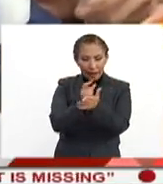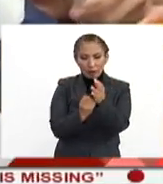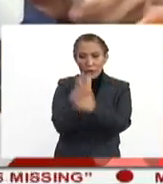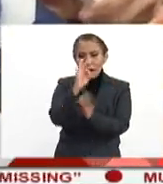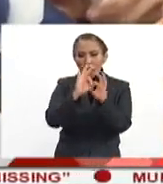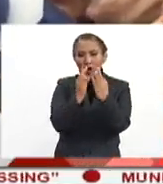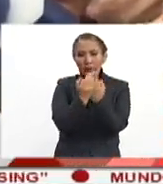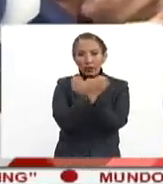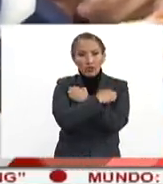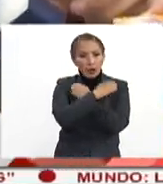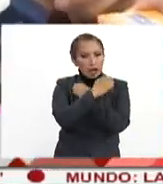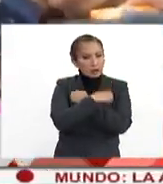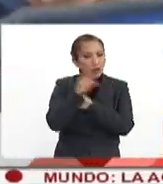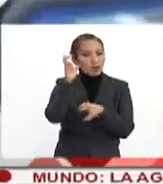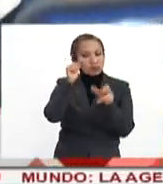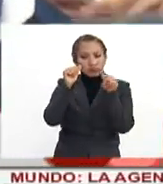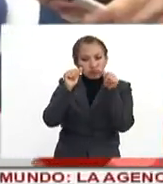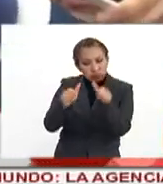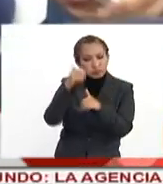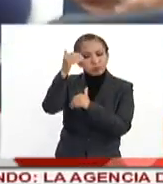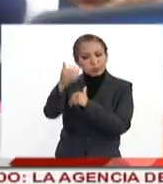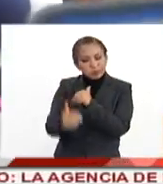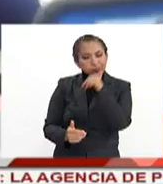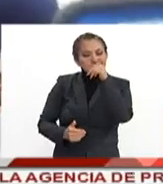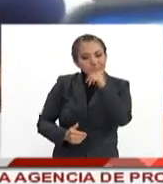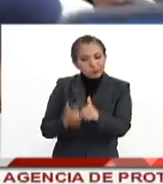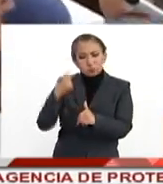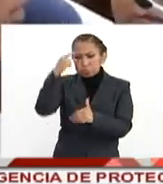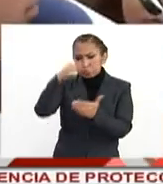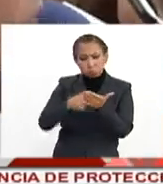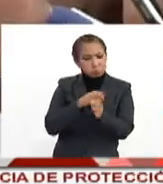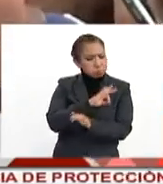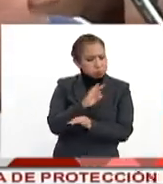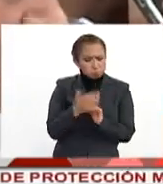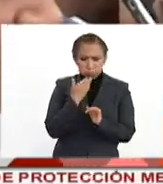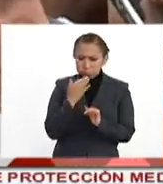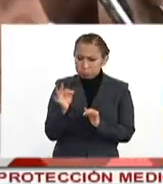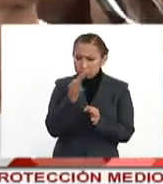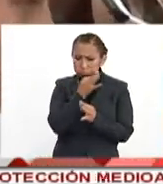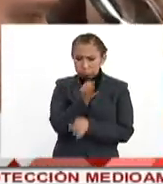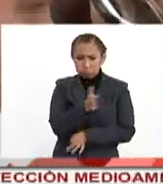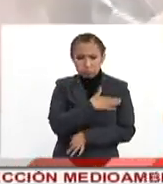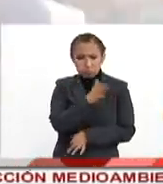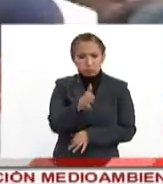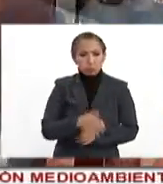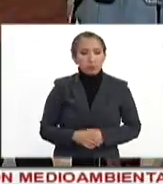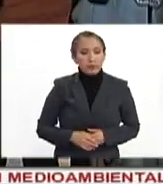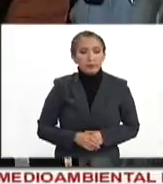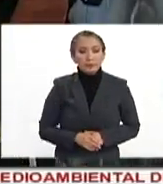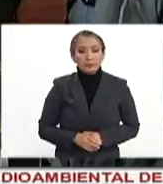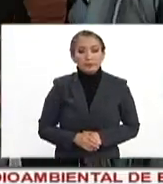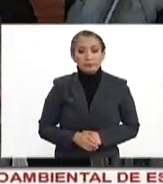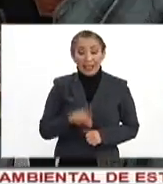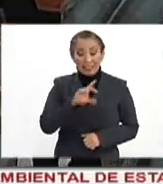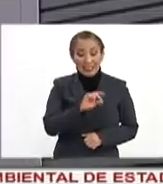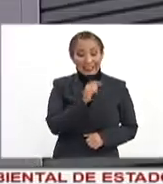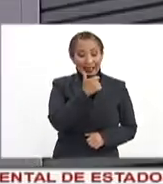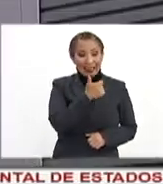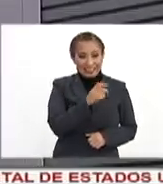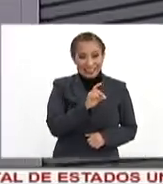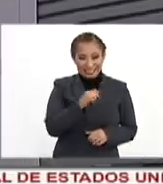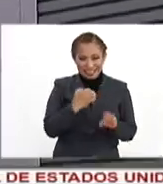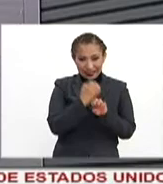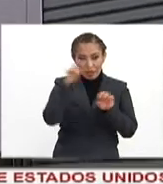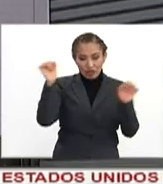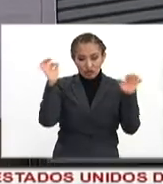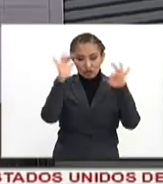modelo educativo, escuchándonos, avanzando, y me parece que todo esto son muy buenas noticias para el país. De las 30 entidades